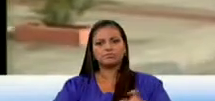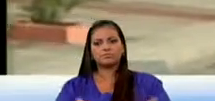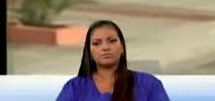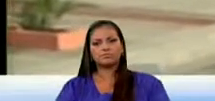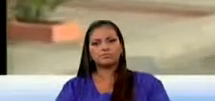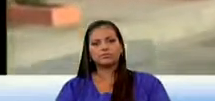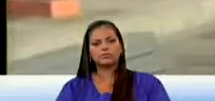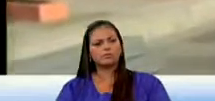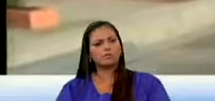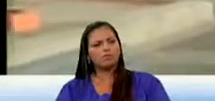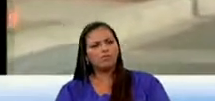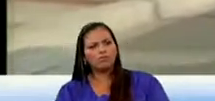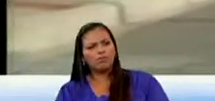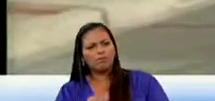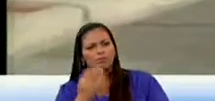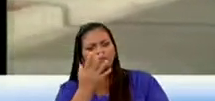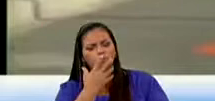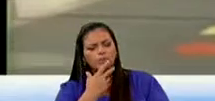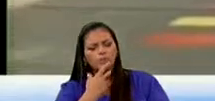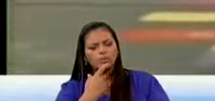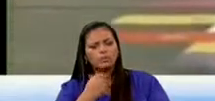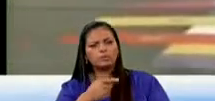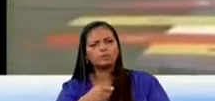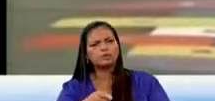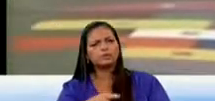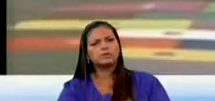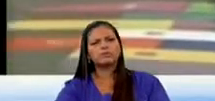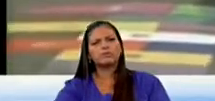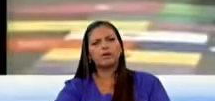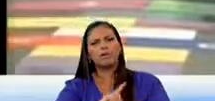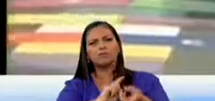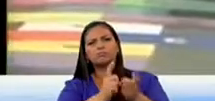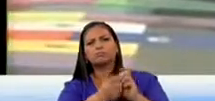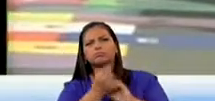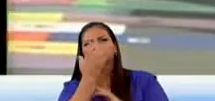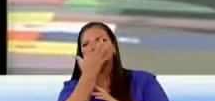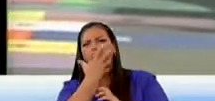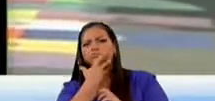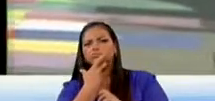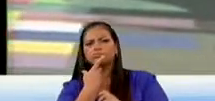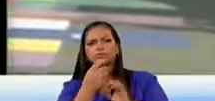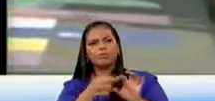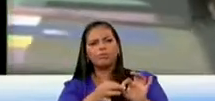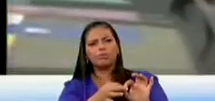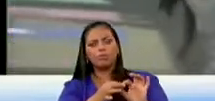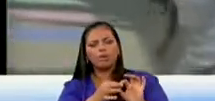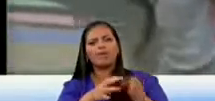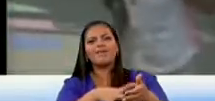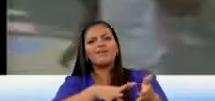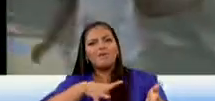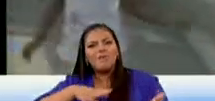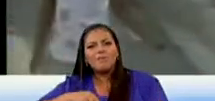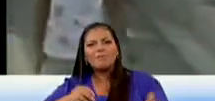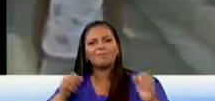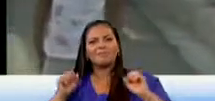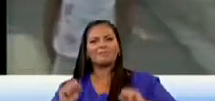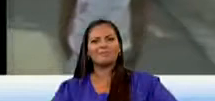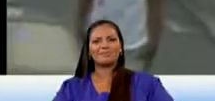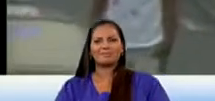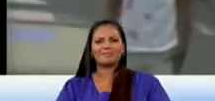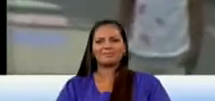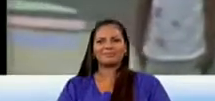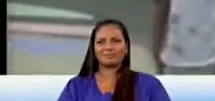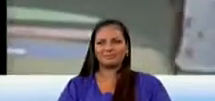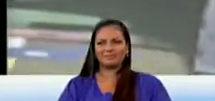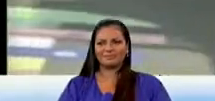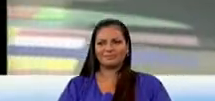gente al mismo tiempo se integren al barrio, ¿me entiendes? Todos unidos. todos unidos siempre vencemos, ¿sí o no? Usted sabe. Vemos, por ejemplo,